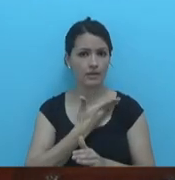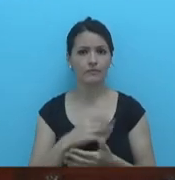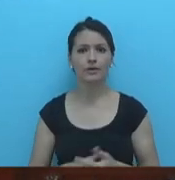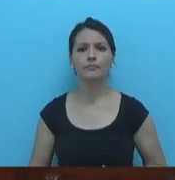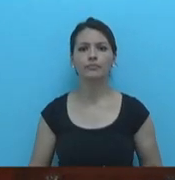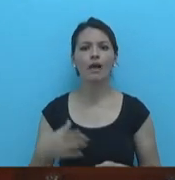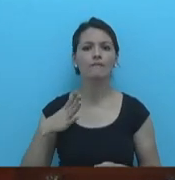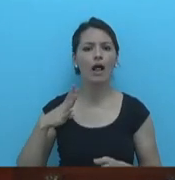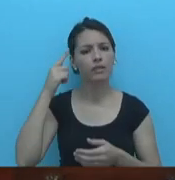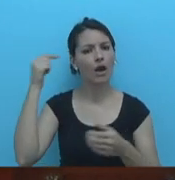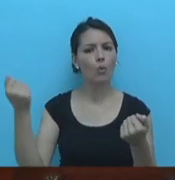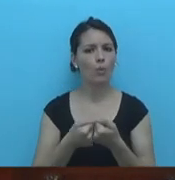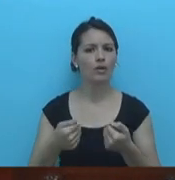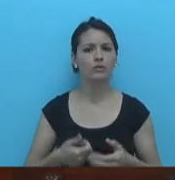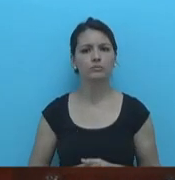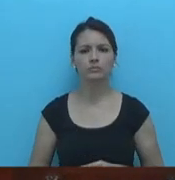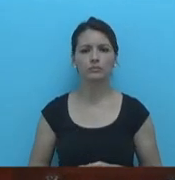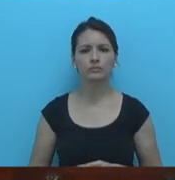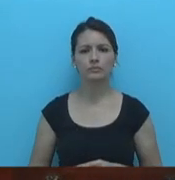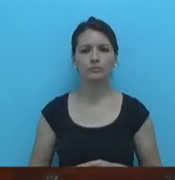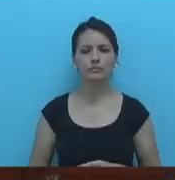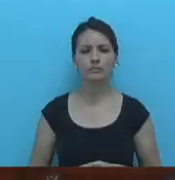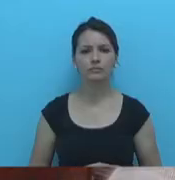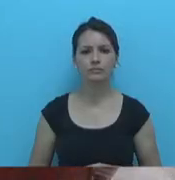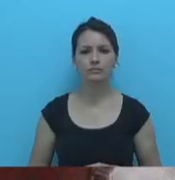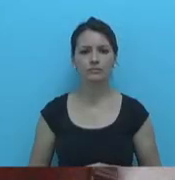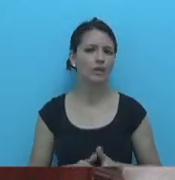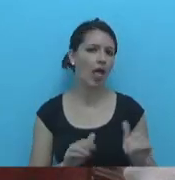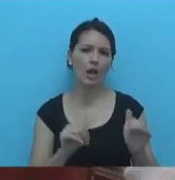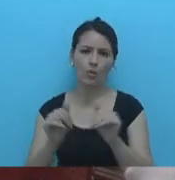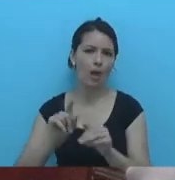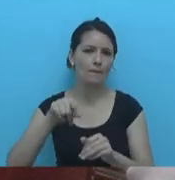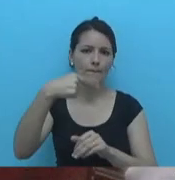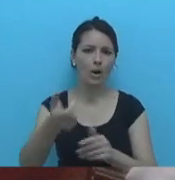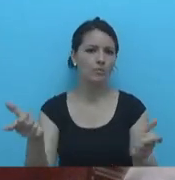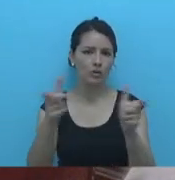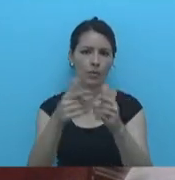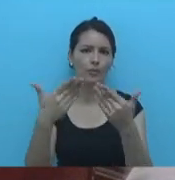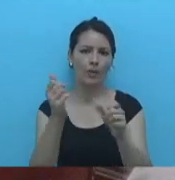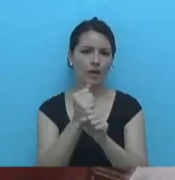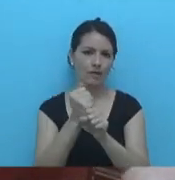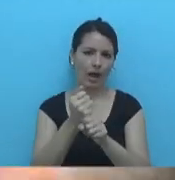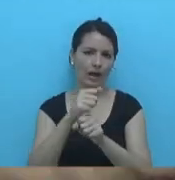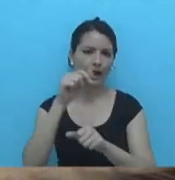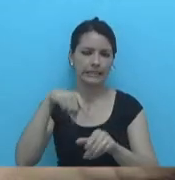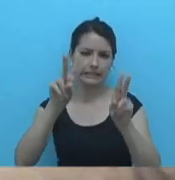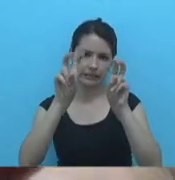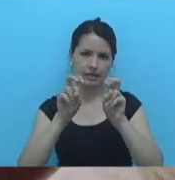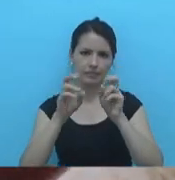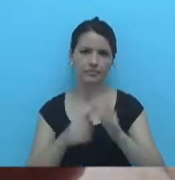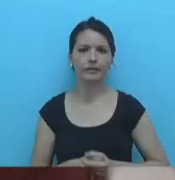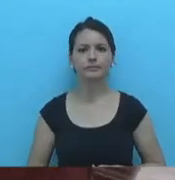dictamen de comisión. Diputado Galassi, tiene uso de la palabra. En igual sentido, renovar la preferencia para una sesión y el tratamiento conjunto de